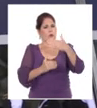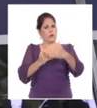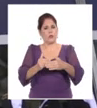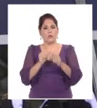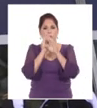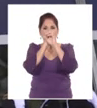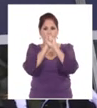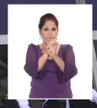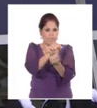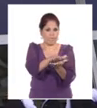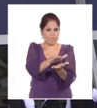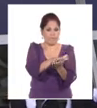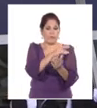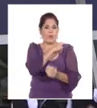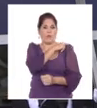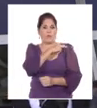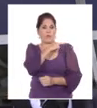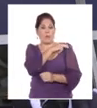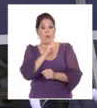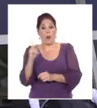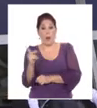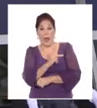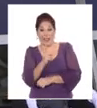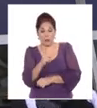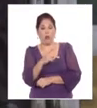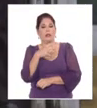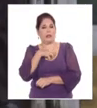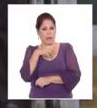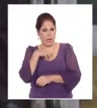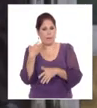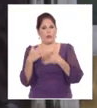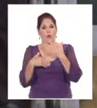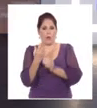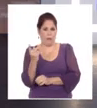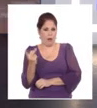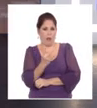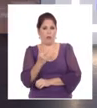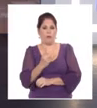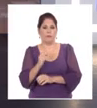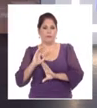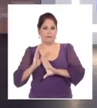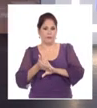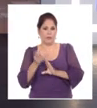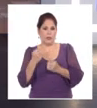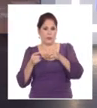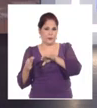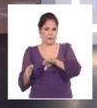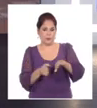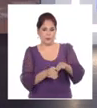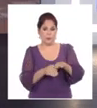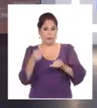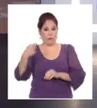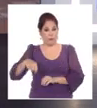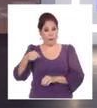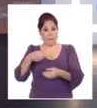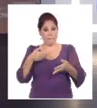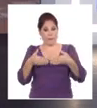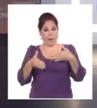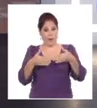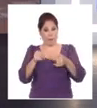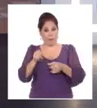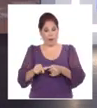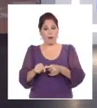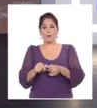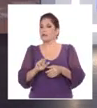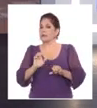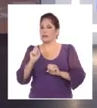a los altos funcionarios ya que ambas tienen inmunidad y la Corte Suprema de Panamá cerró la polémica